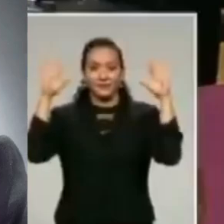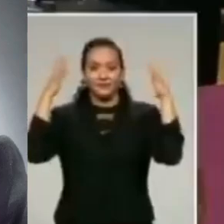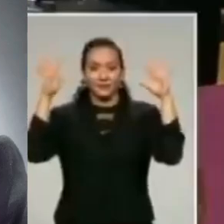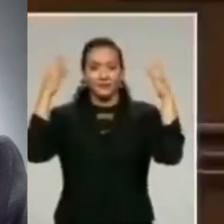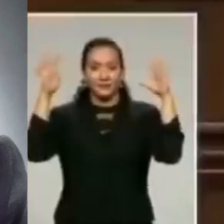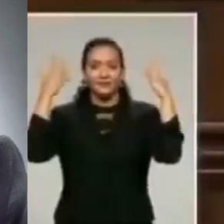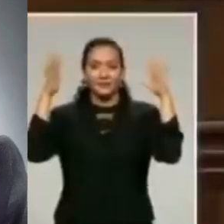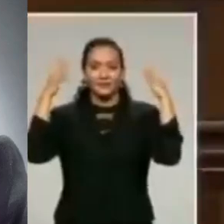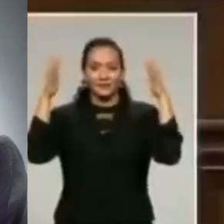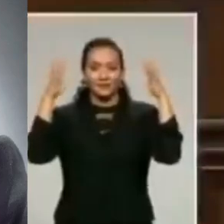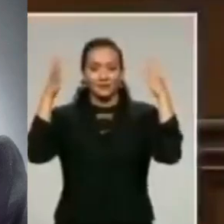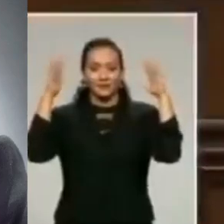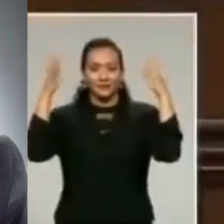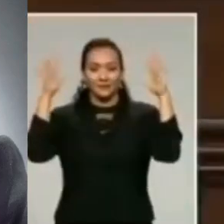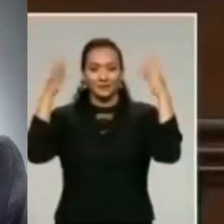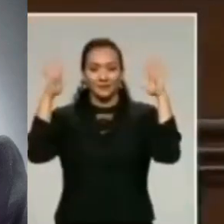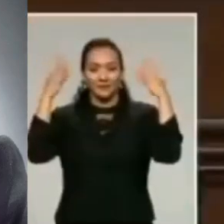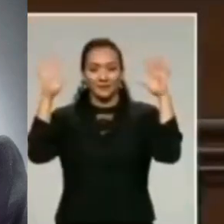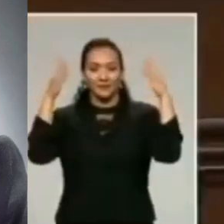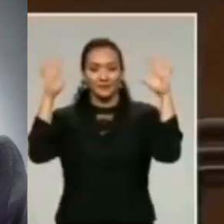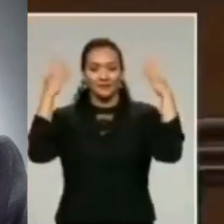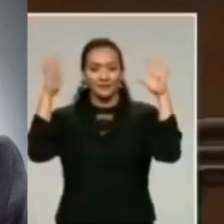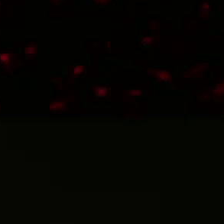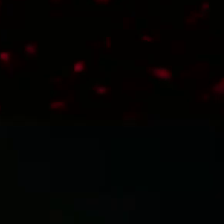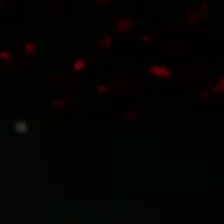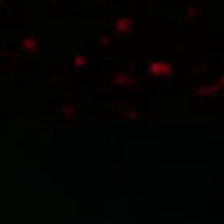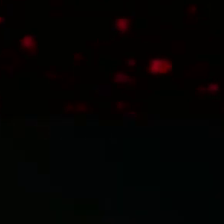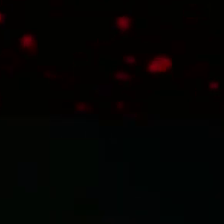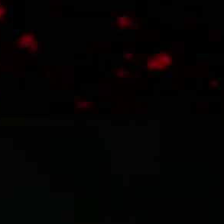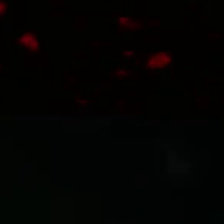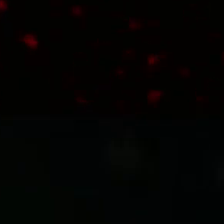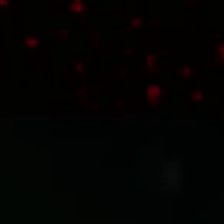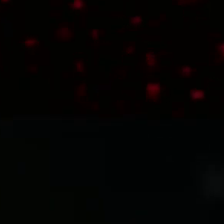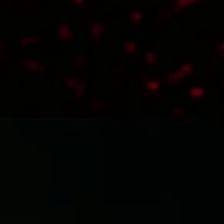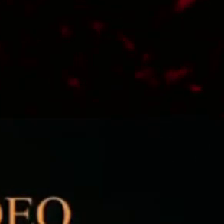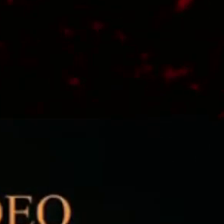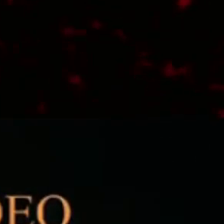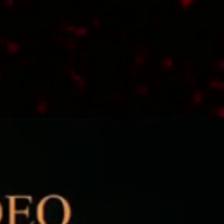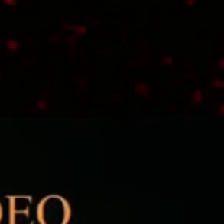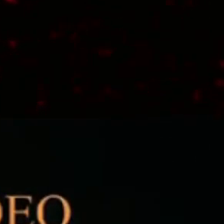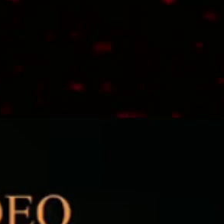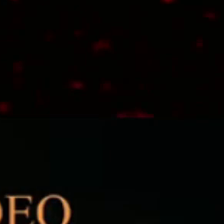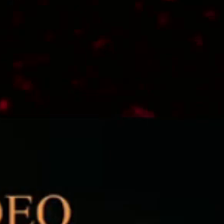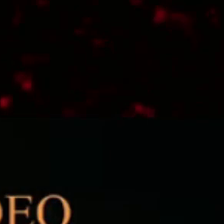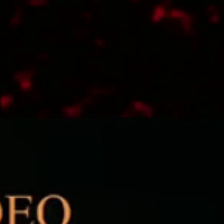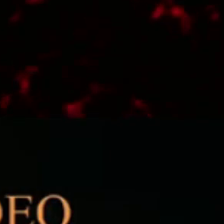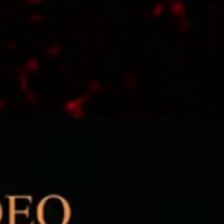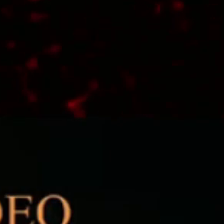siempre. Al contrario, Pedro, muchas gracias y buenas noches. Buenas noches.